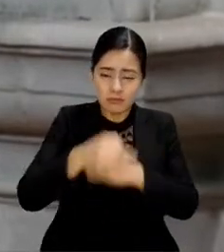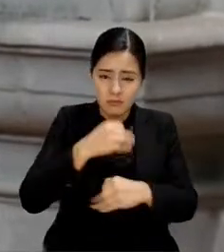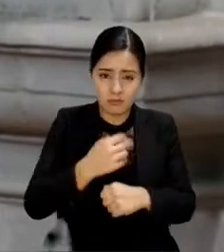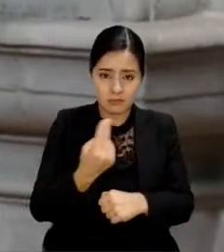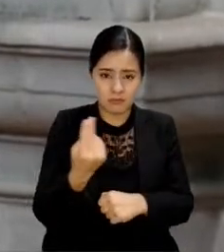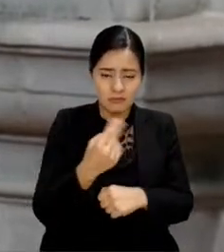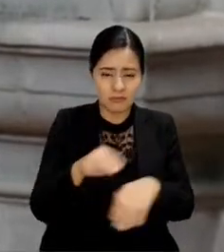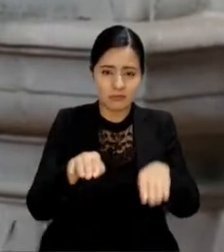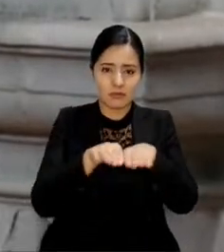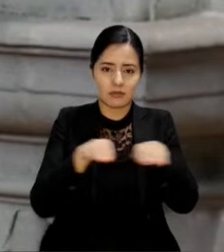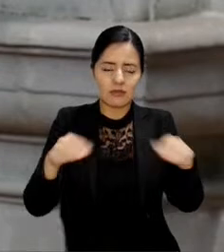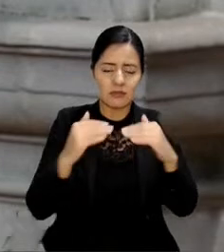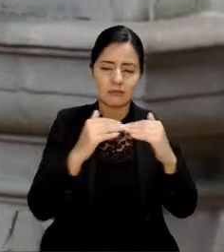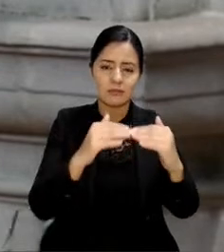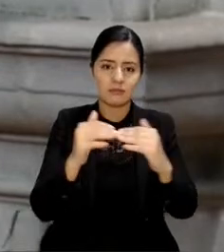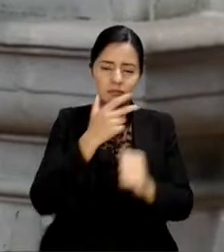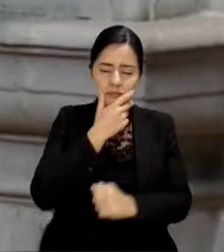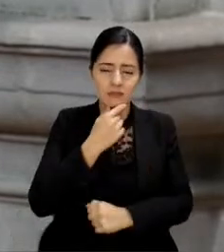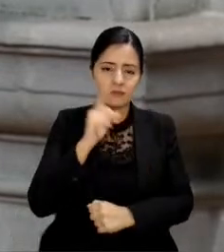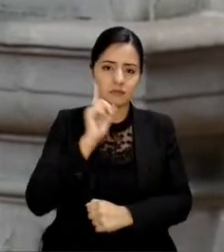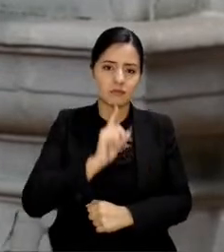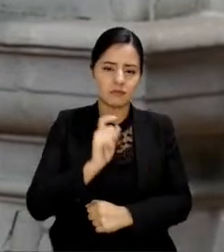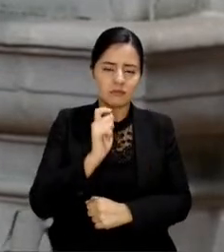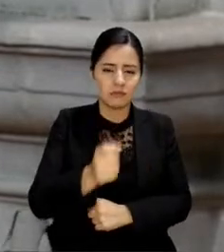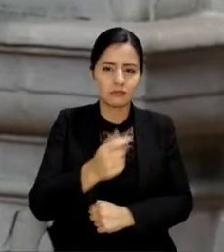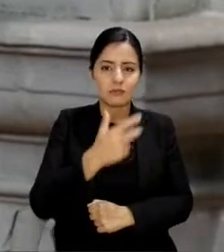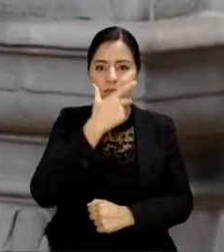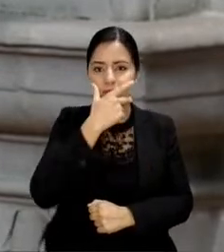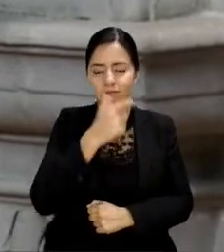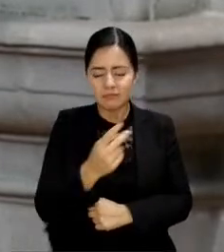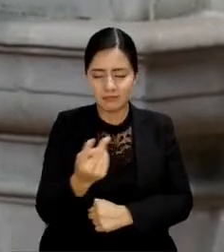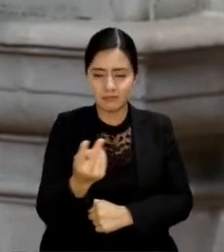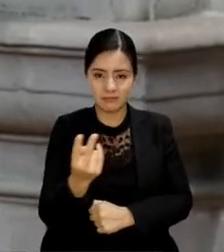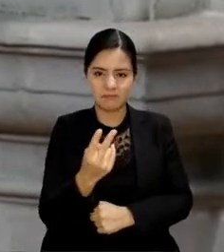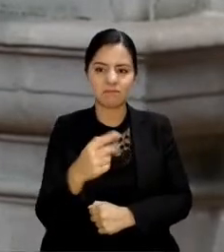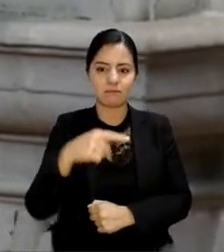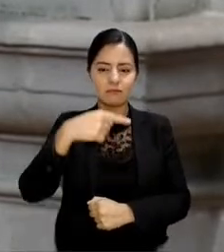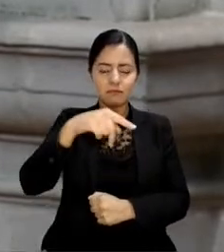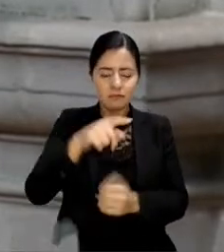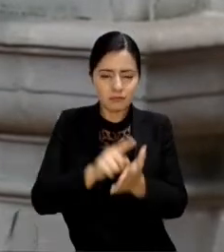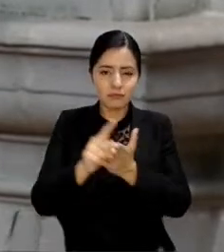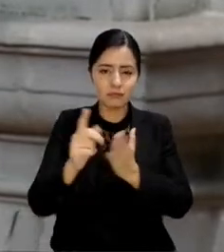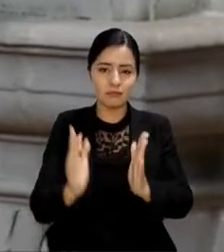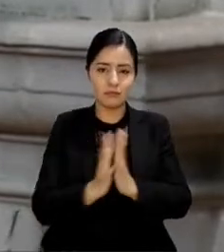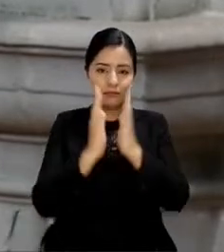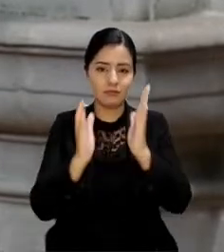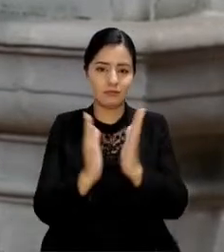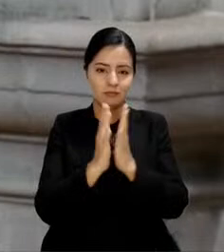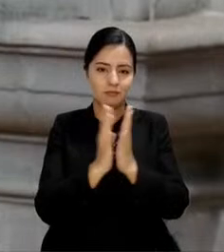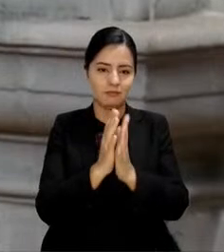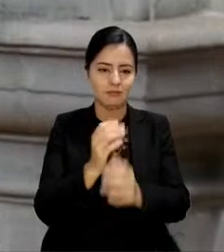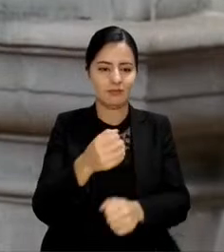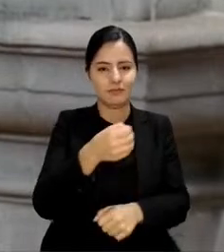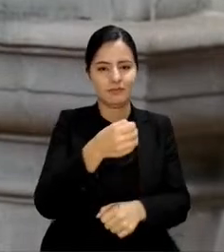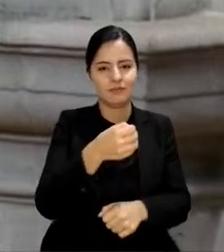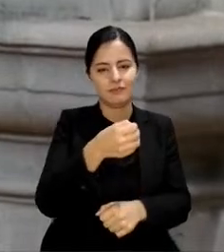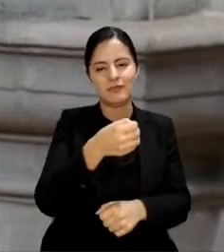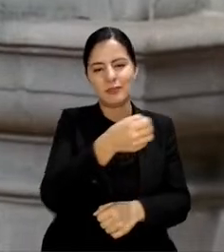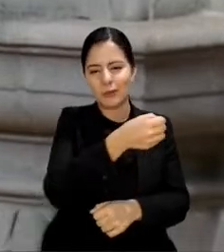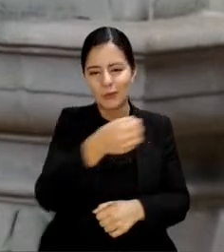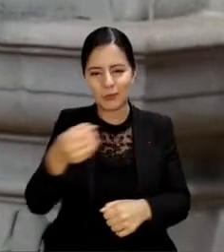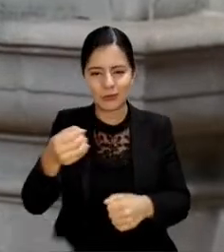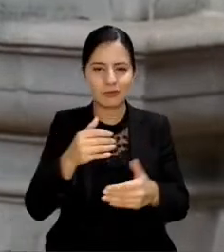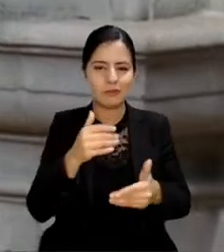en el principio de la igualdad de género, es decir, que tanto hombres como mujeres tienen el mismo derecho a participar en sus estructuras y